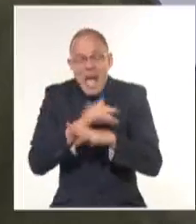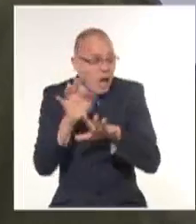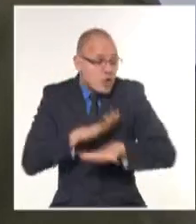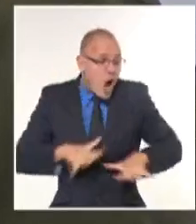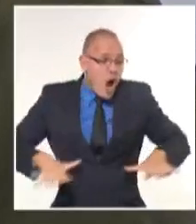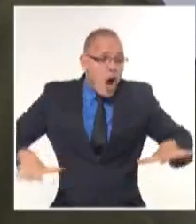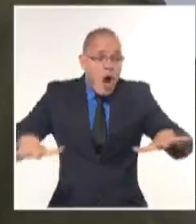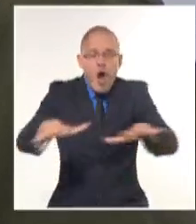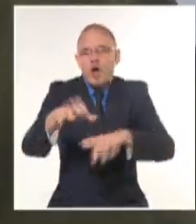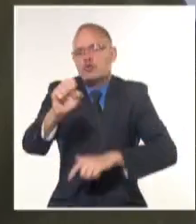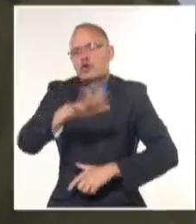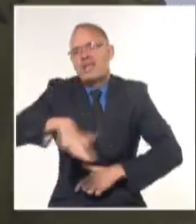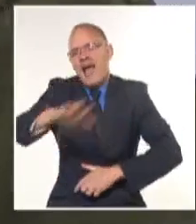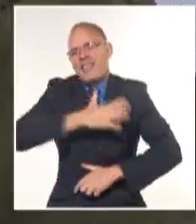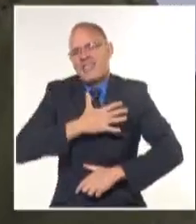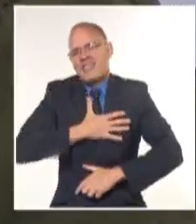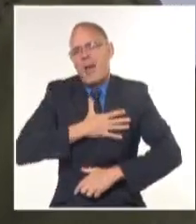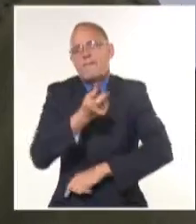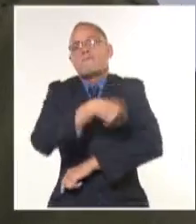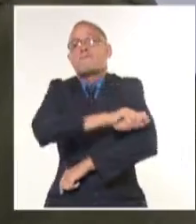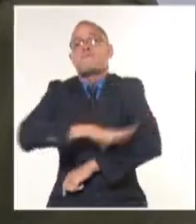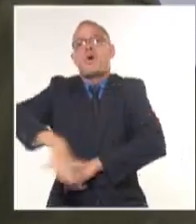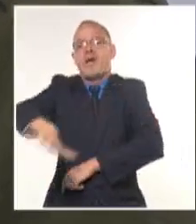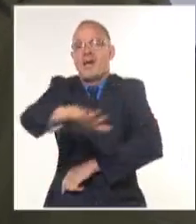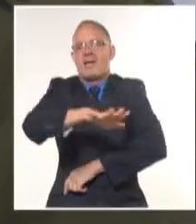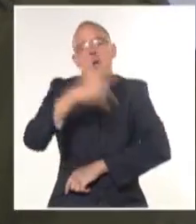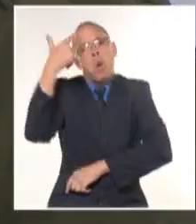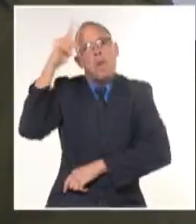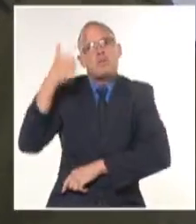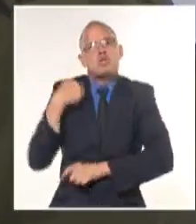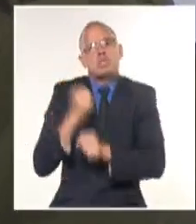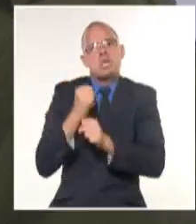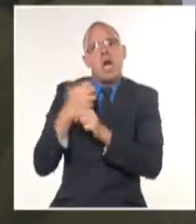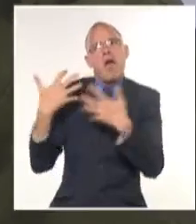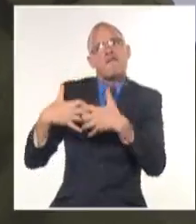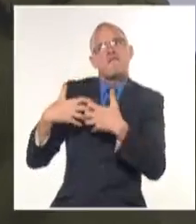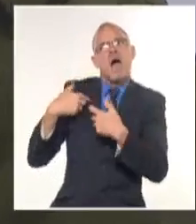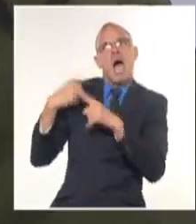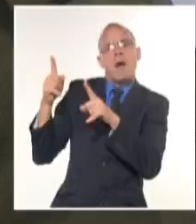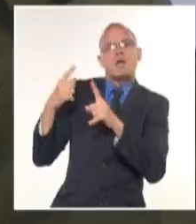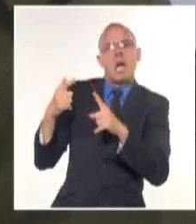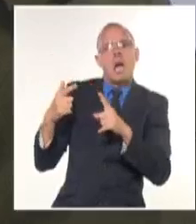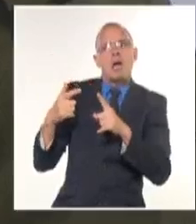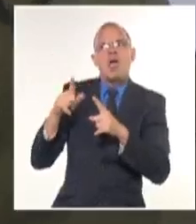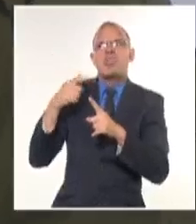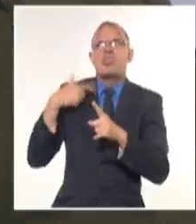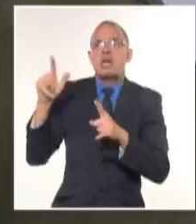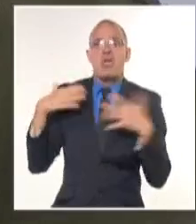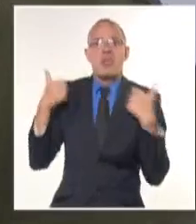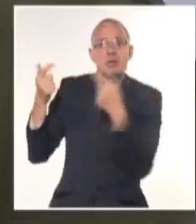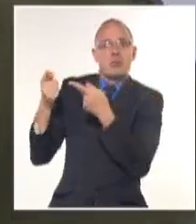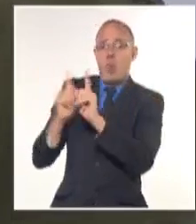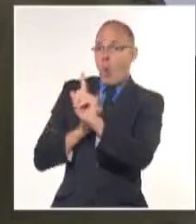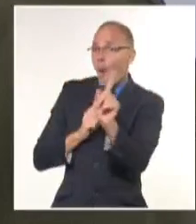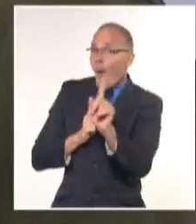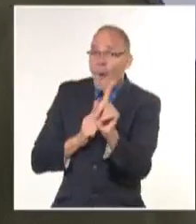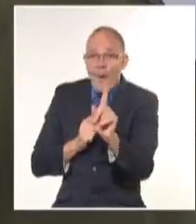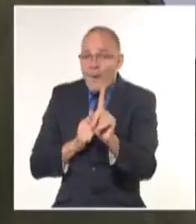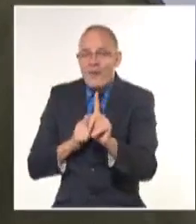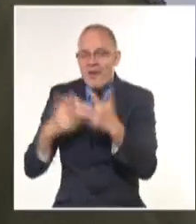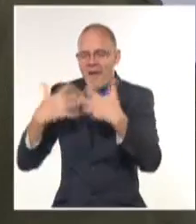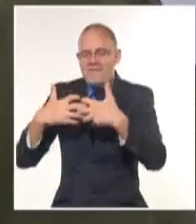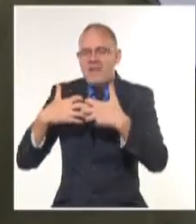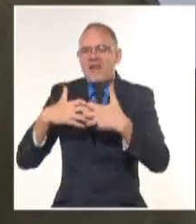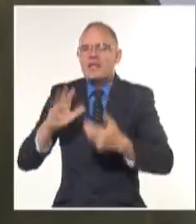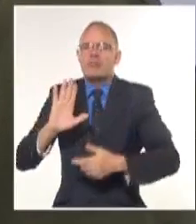tanto yo tengo que razonar que esta fábrica donde yo trabajo es mía. Puede parecer un poco grandilocuente que lo diga así, pero en consecuencia